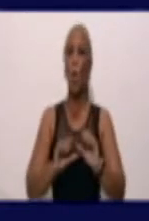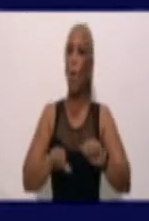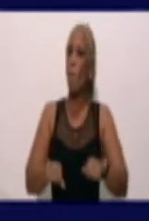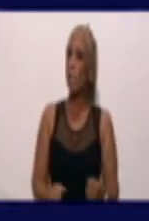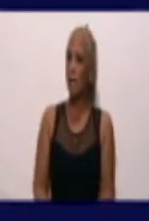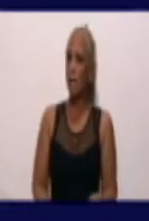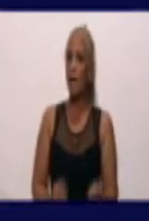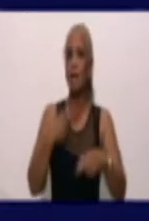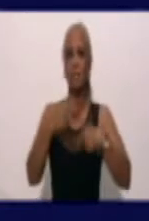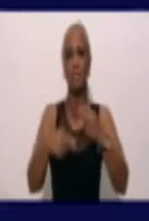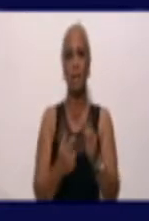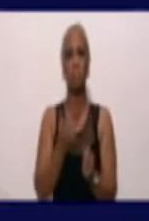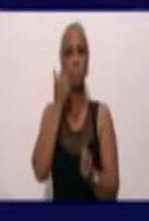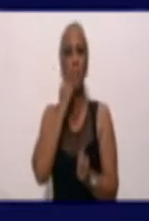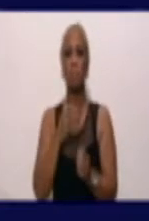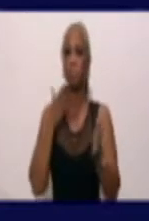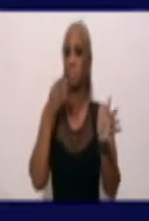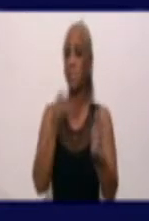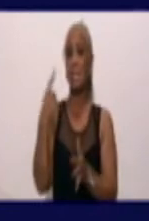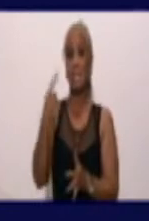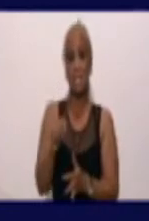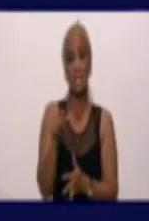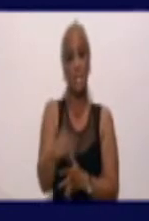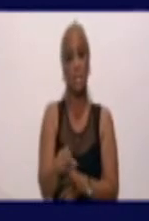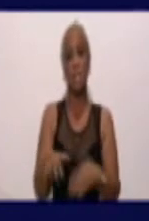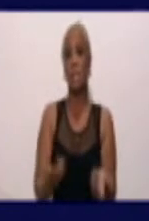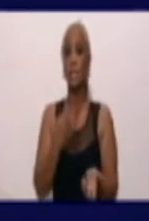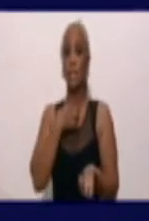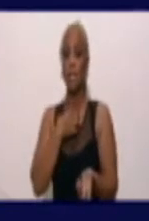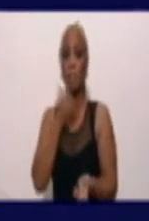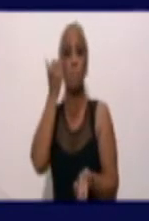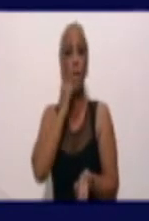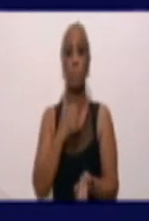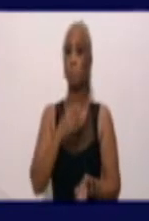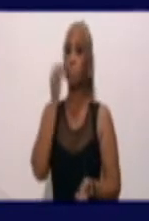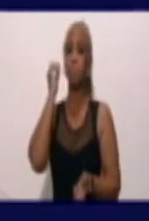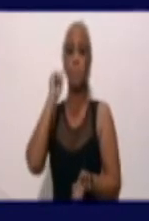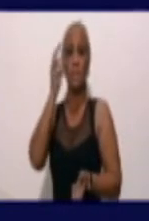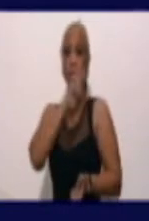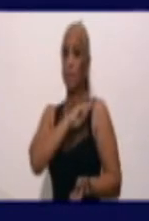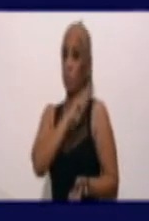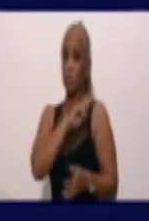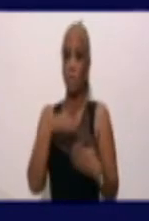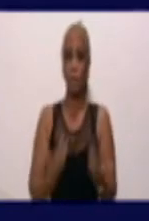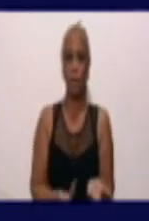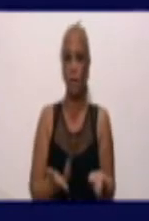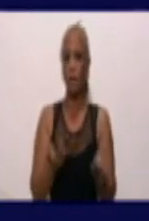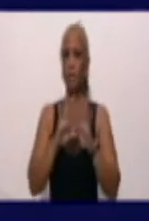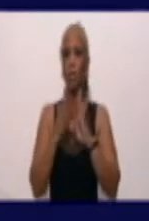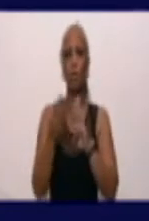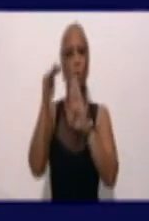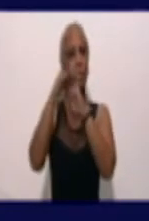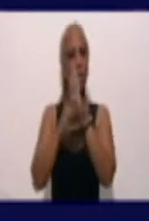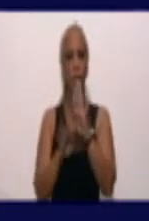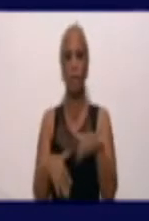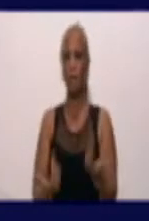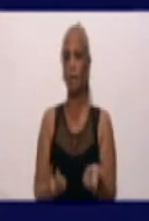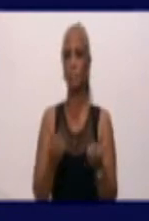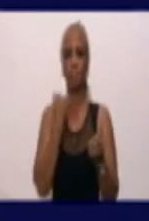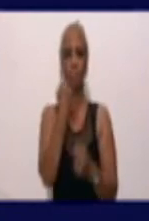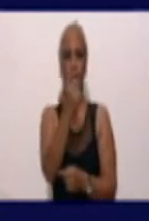ser cada vez más exigente y tener cada vez más sentido de la responsabilidad en cuanto a la toma de las medidas de protección